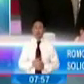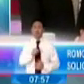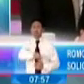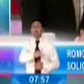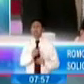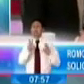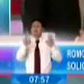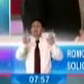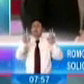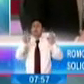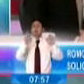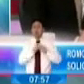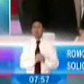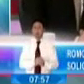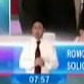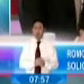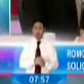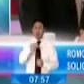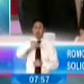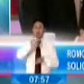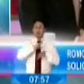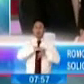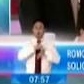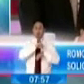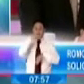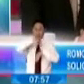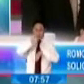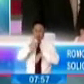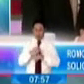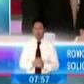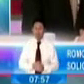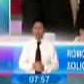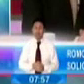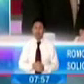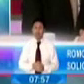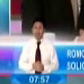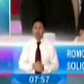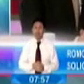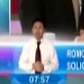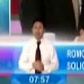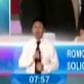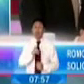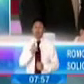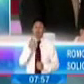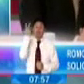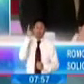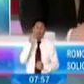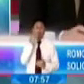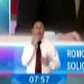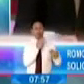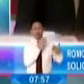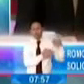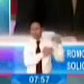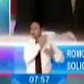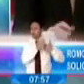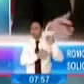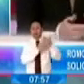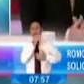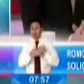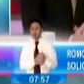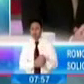de los temas, y cambiemos un poco por el honor al tiempo, señora ministra, los días han pasado, las horas, y nos hemos topado con un